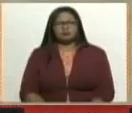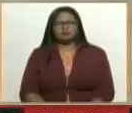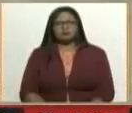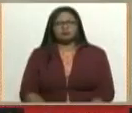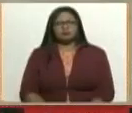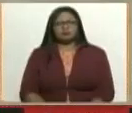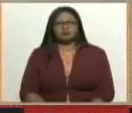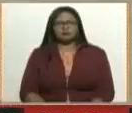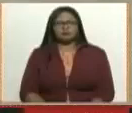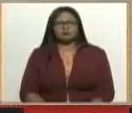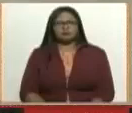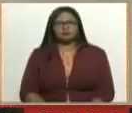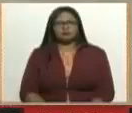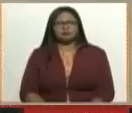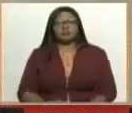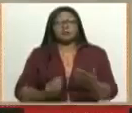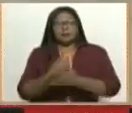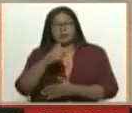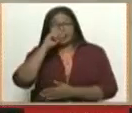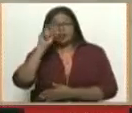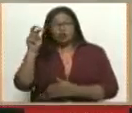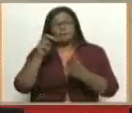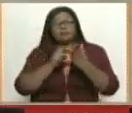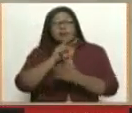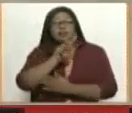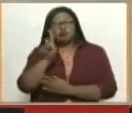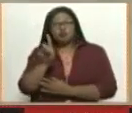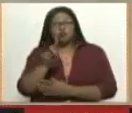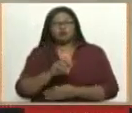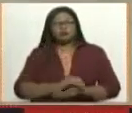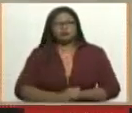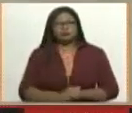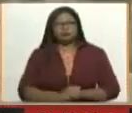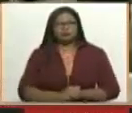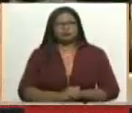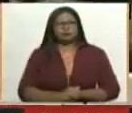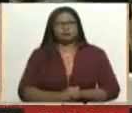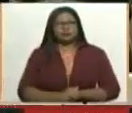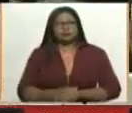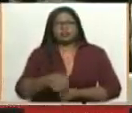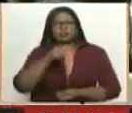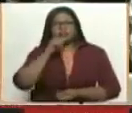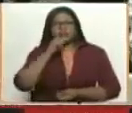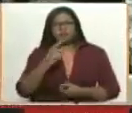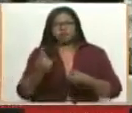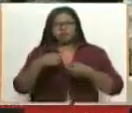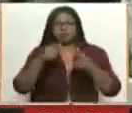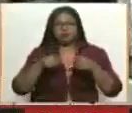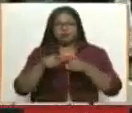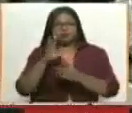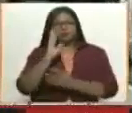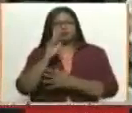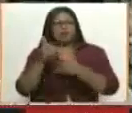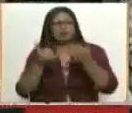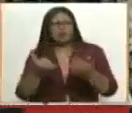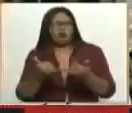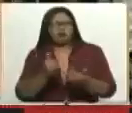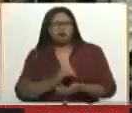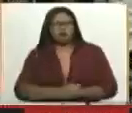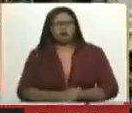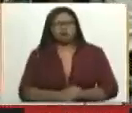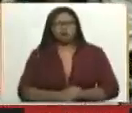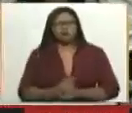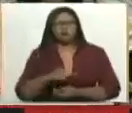En mayo de 2021, quienes suscribimos esta declaración